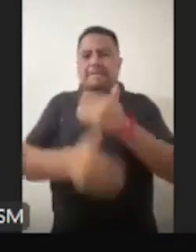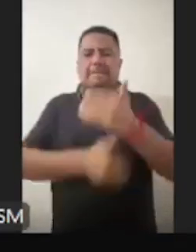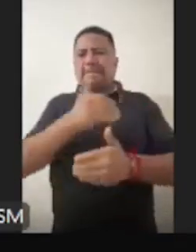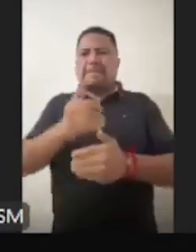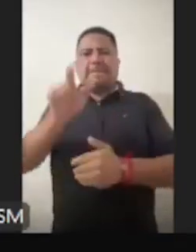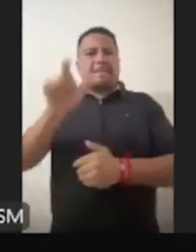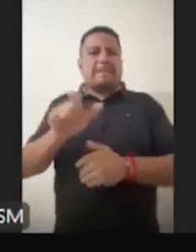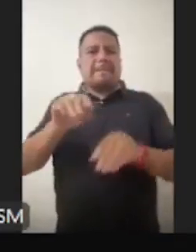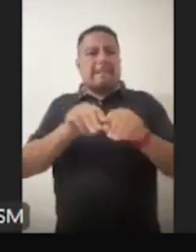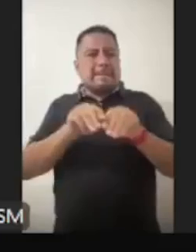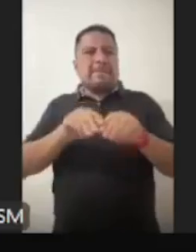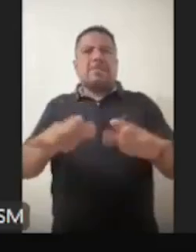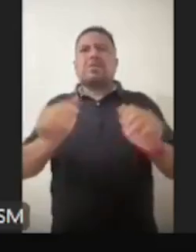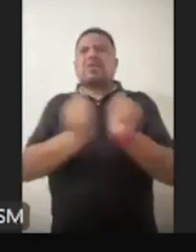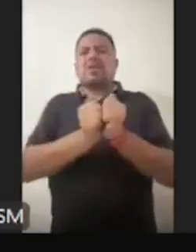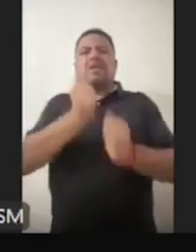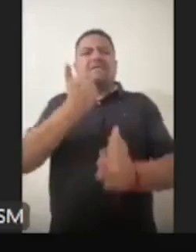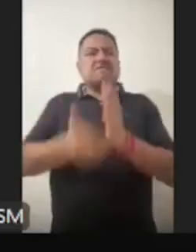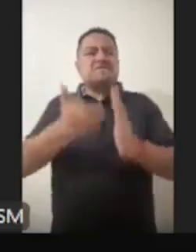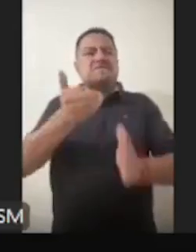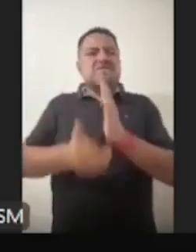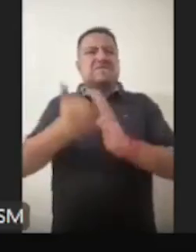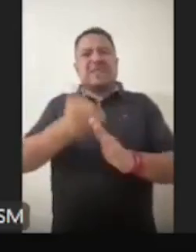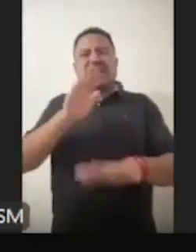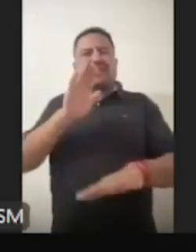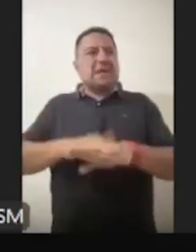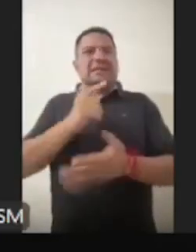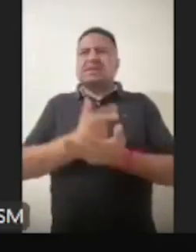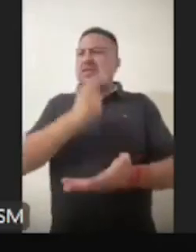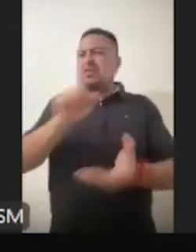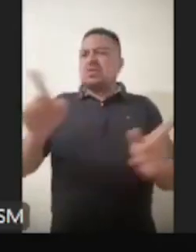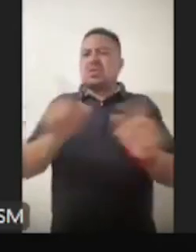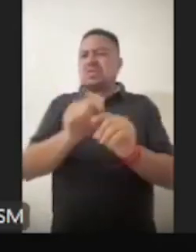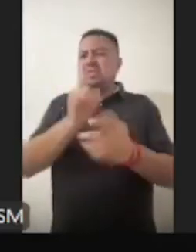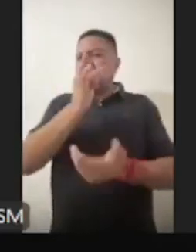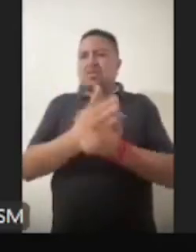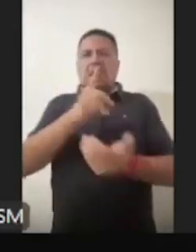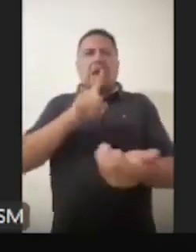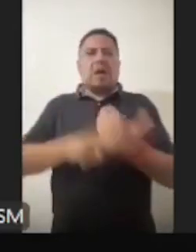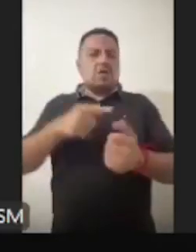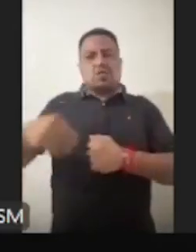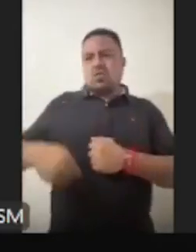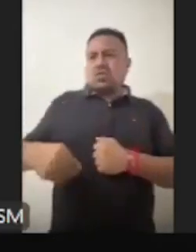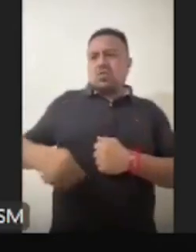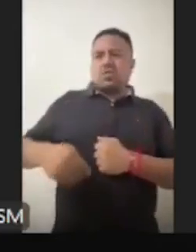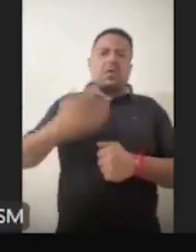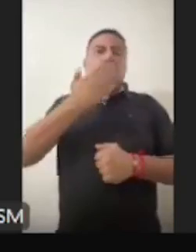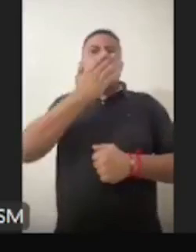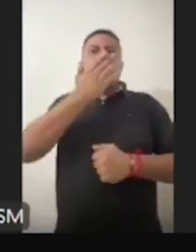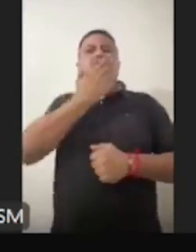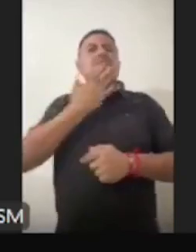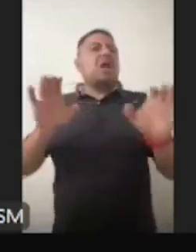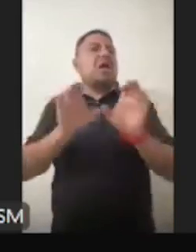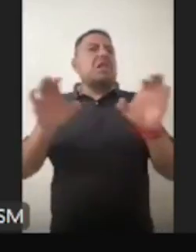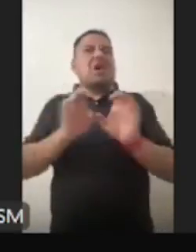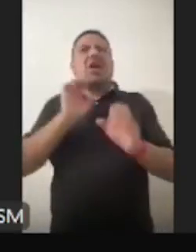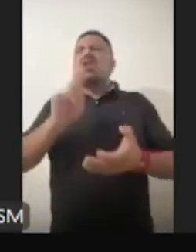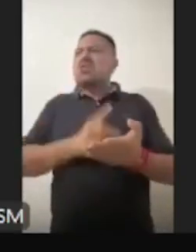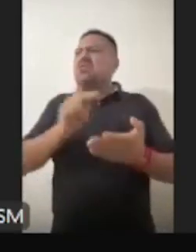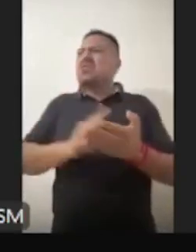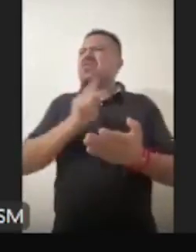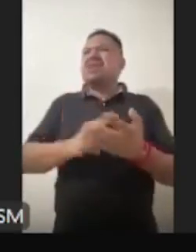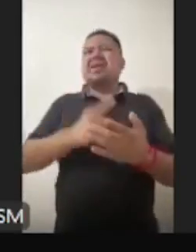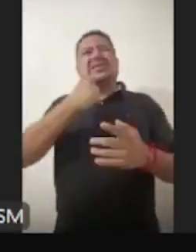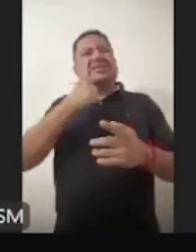desplegada se califica como una falta levísima y únicamente culposa. Asimismo, no se acredita la reincidencia de los hechos